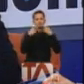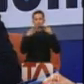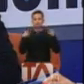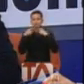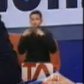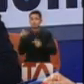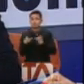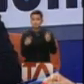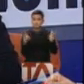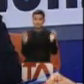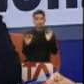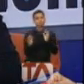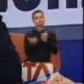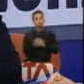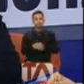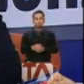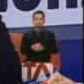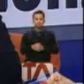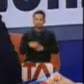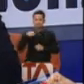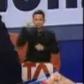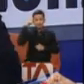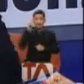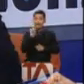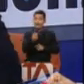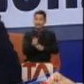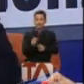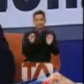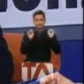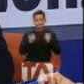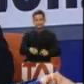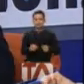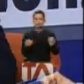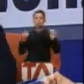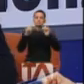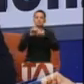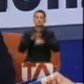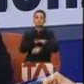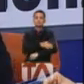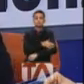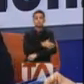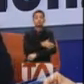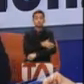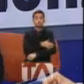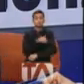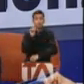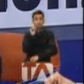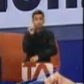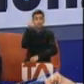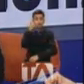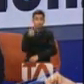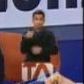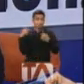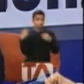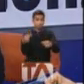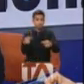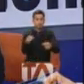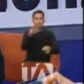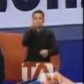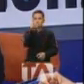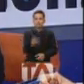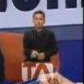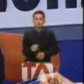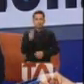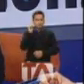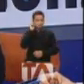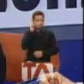tipo de cosas suceden, porque yo creo que esa es la única manera realmente de generar lo que decíamos aquí. Que el día de mañana a quien se le ocurra acosar a una mujer, a